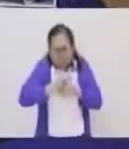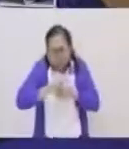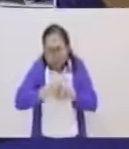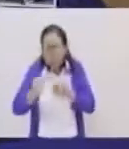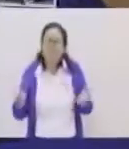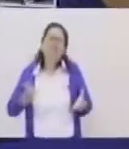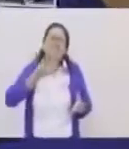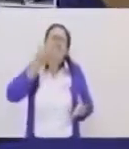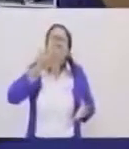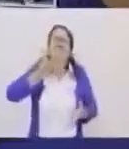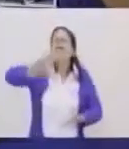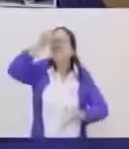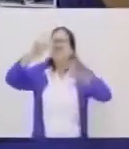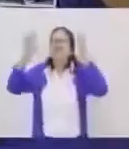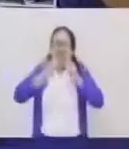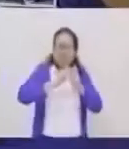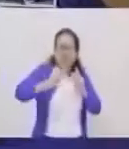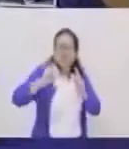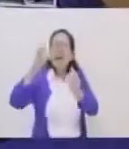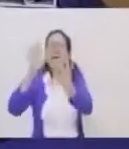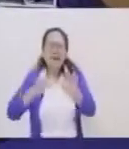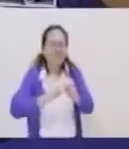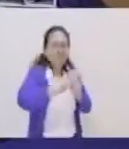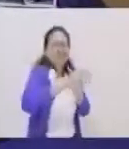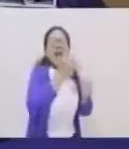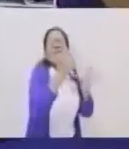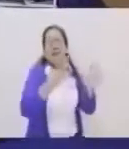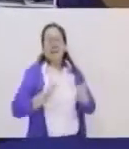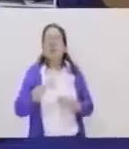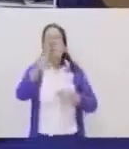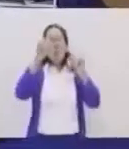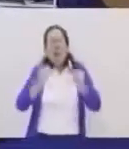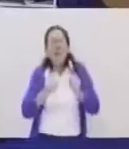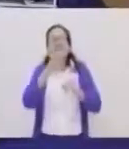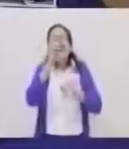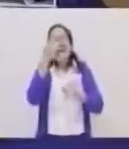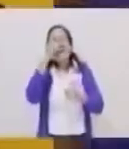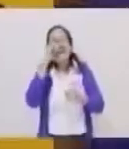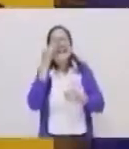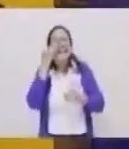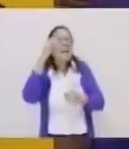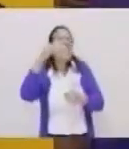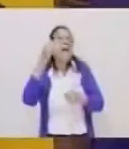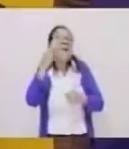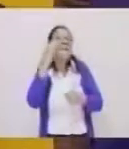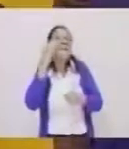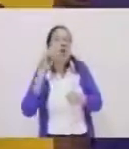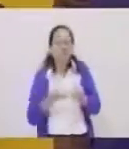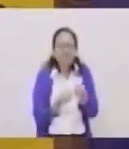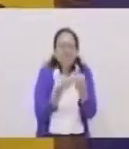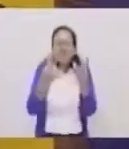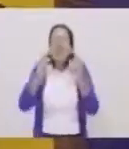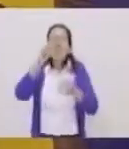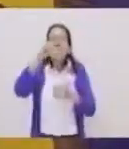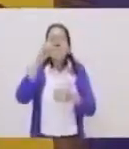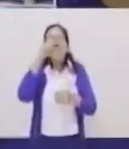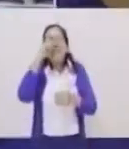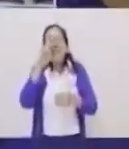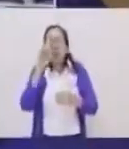practiques, más preciso serás y podrás poner en práctica la estimación del cálculo del